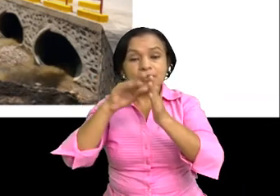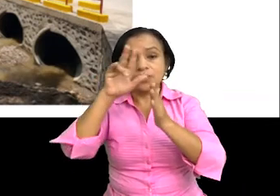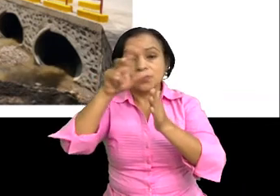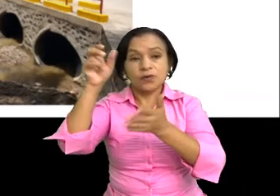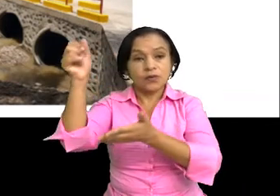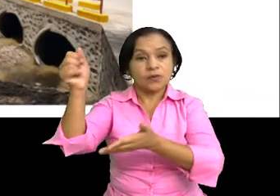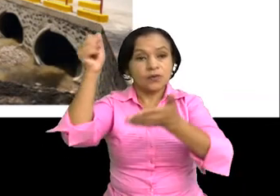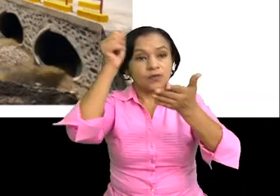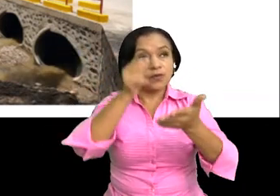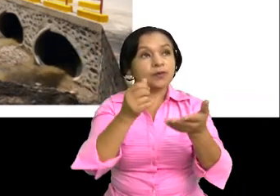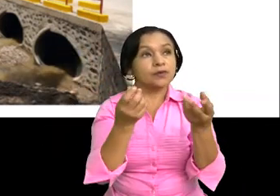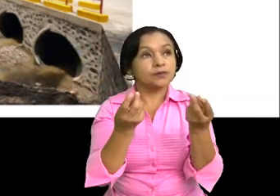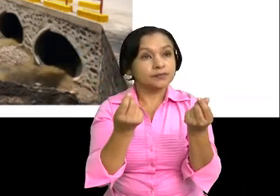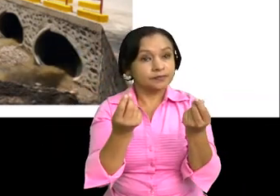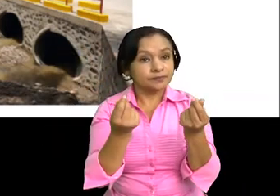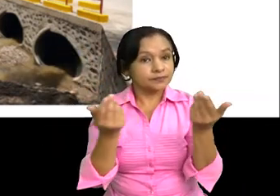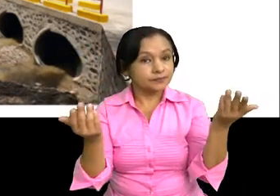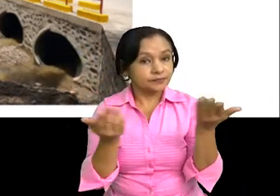una